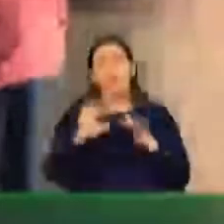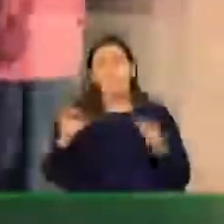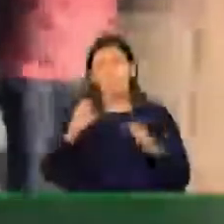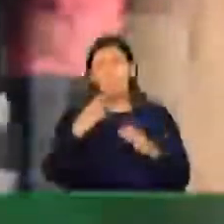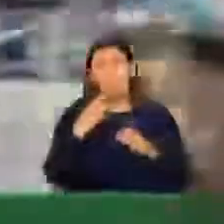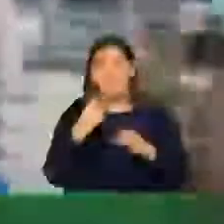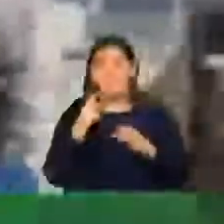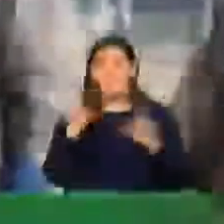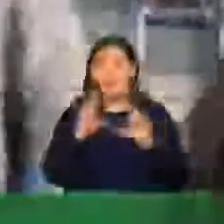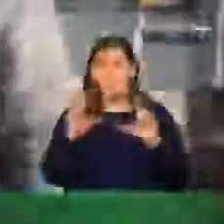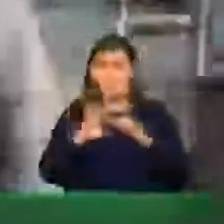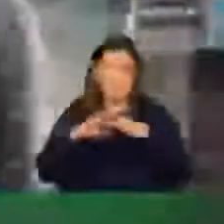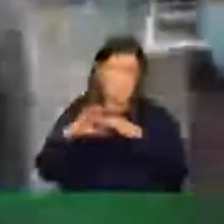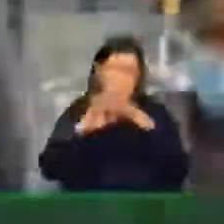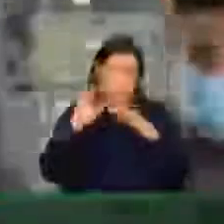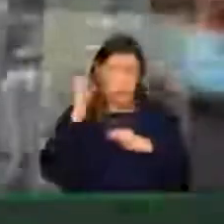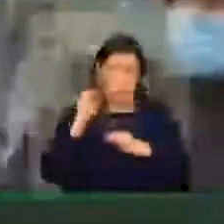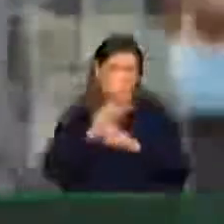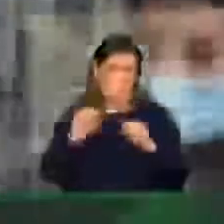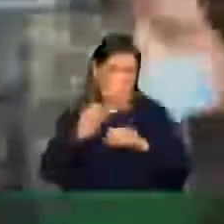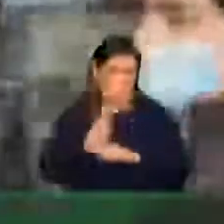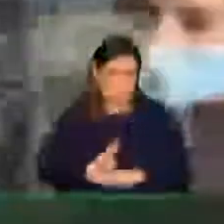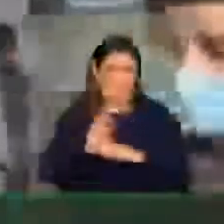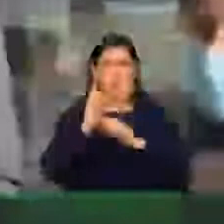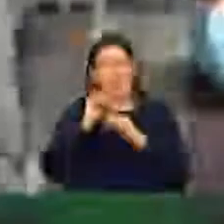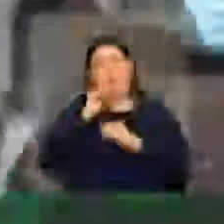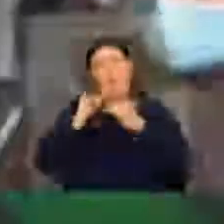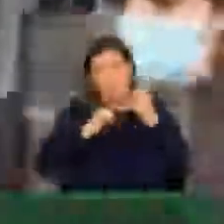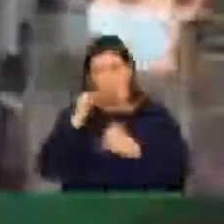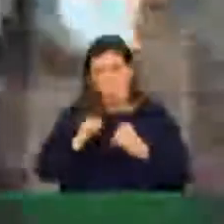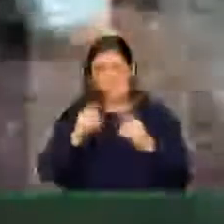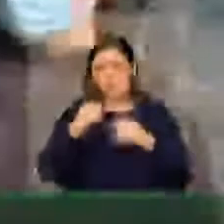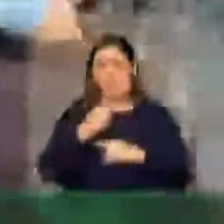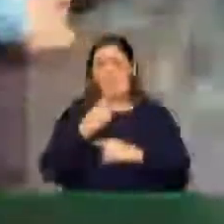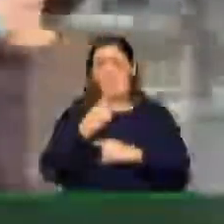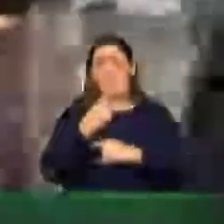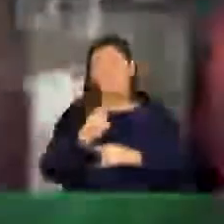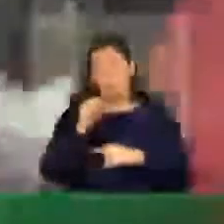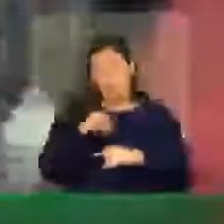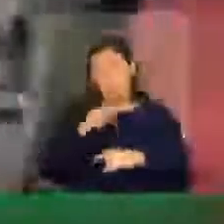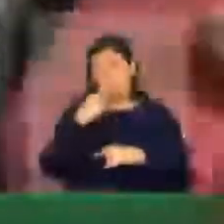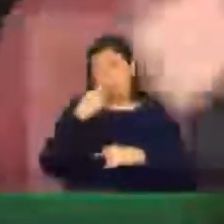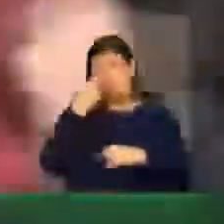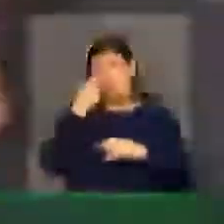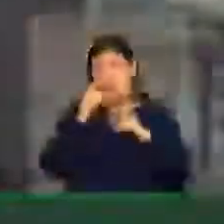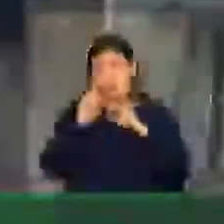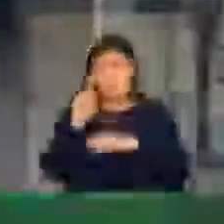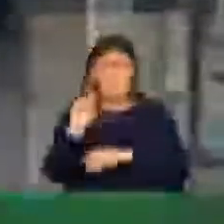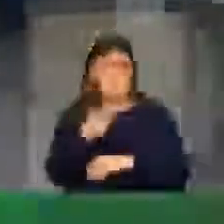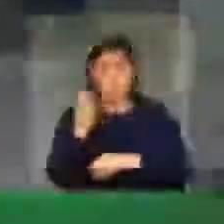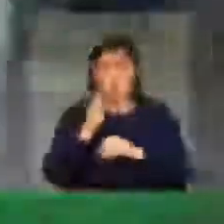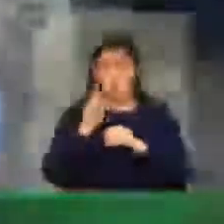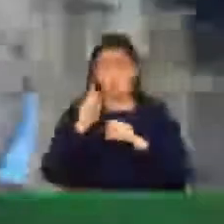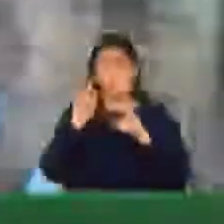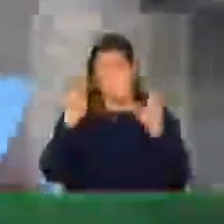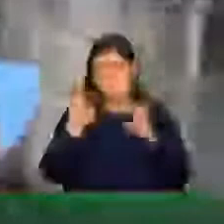razones que fundamentan la iniciativa. La Comisión Pro Referéndum sostuvo que es un tema de interés público que aborda cuestiones urgentes que pueden